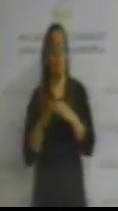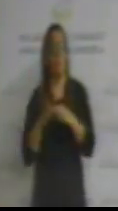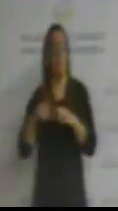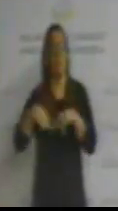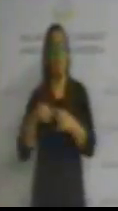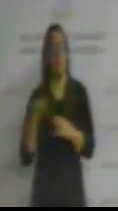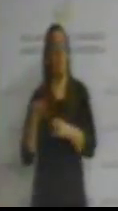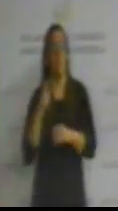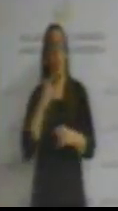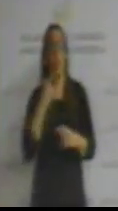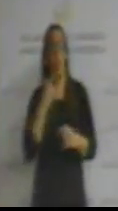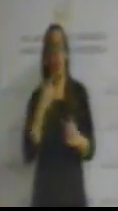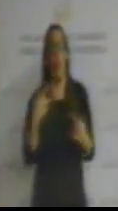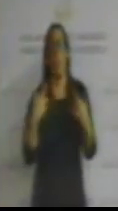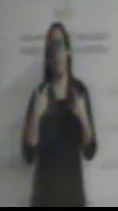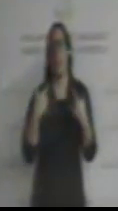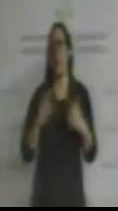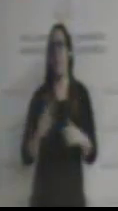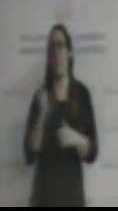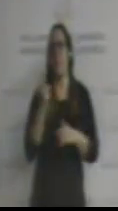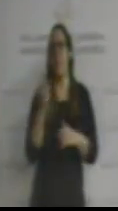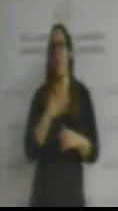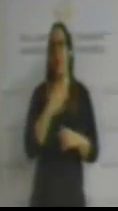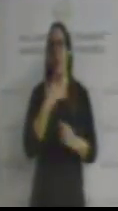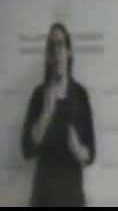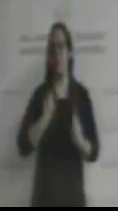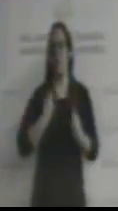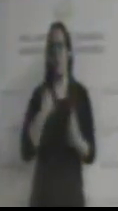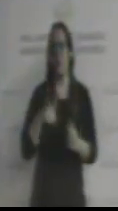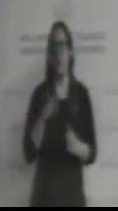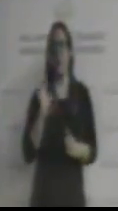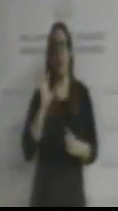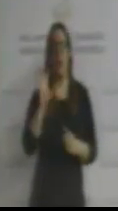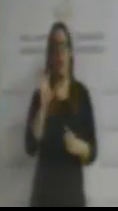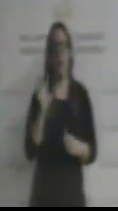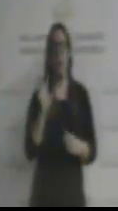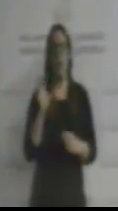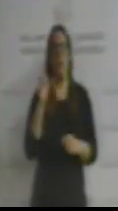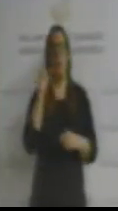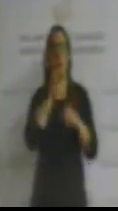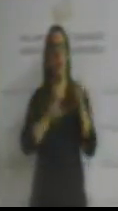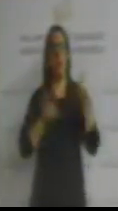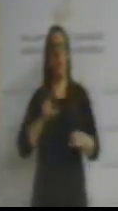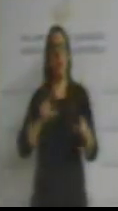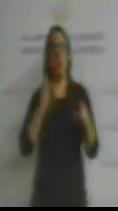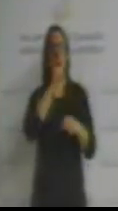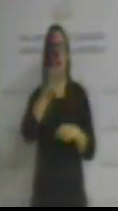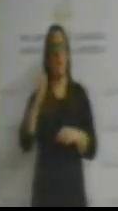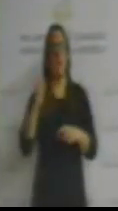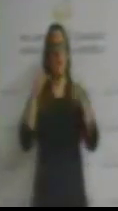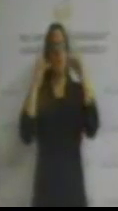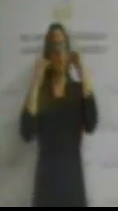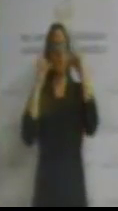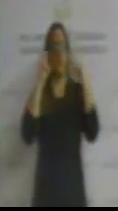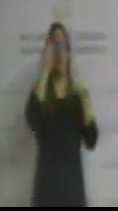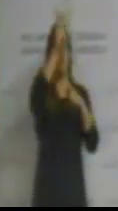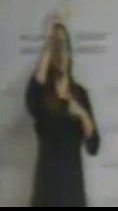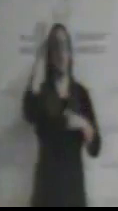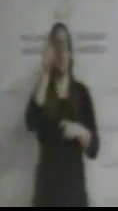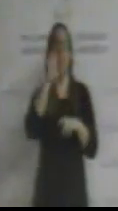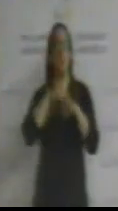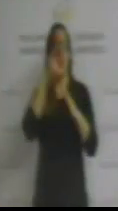de ETA queremos vivir en una comunidad donde las fotos de los asesinos no presidan los escenarios festivos, señora